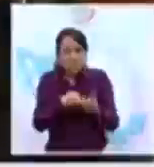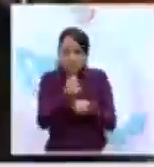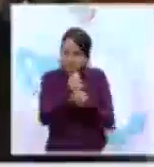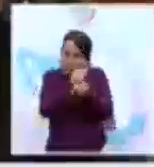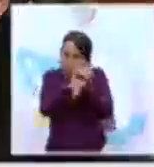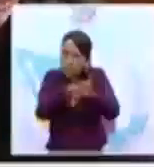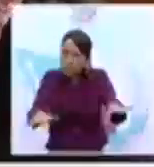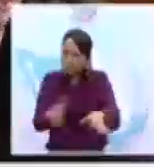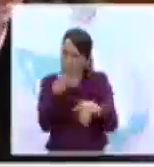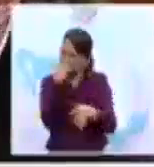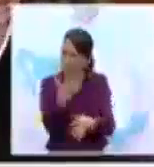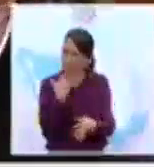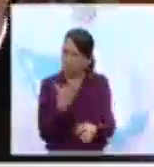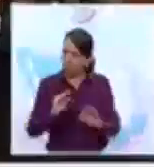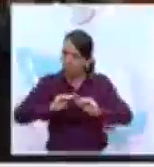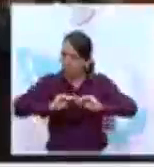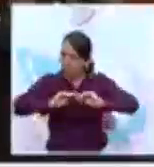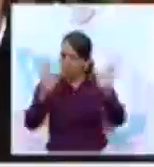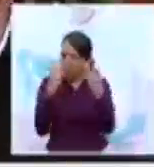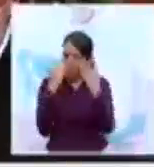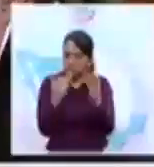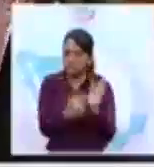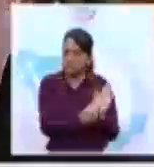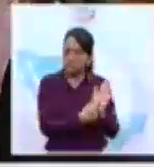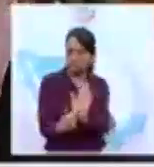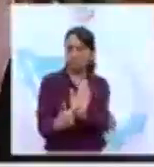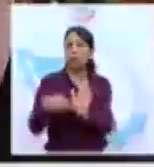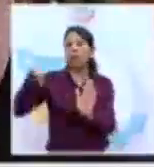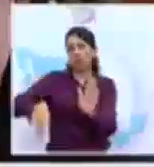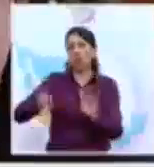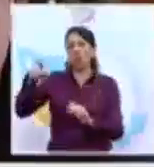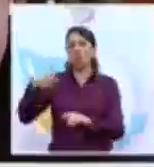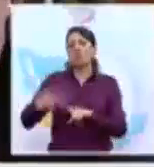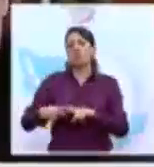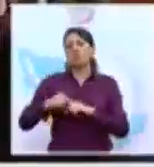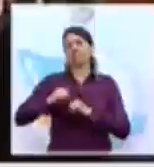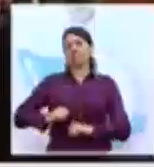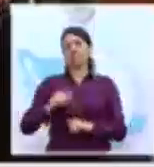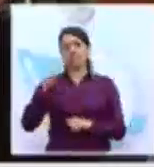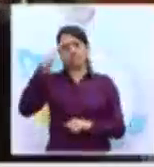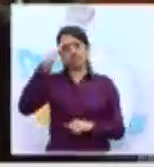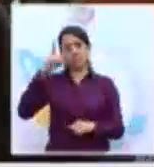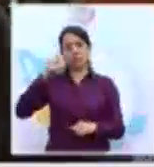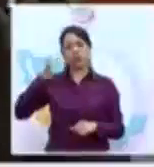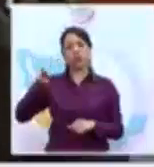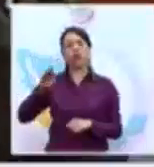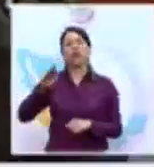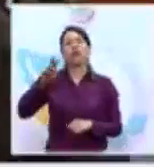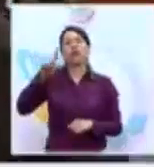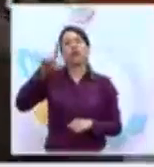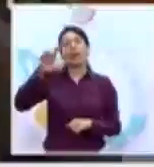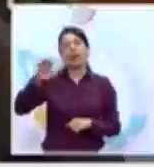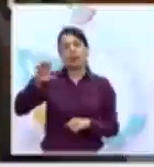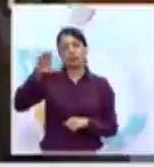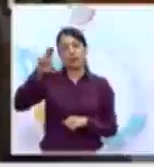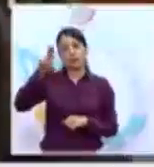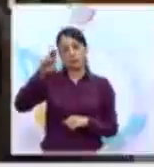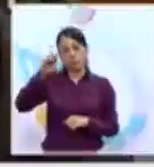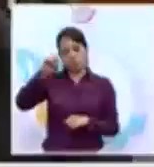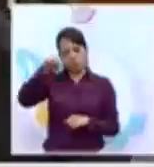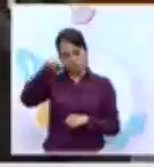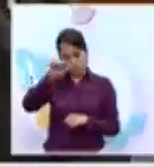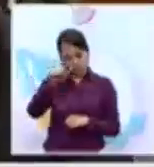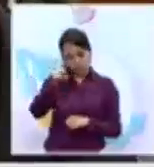concreto, incluso con quien hoy lo encabeza, que es el doctor Hernández Lecona. Bueno, sin embargo, bueno,